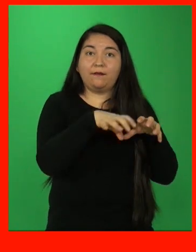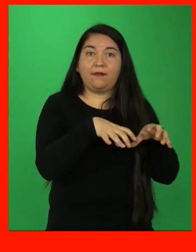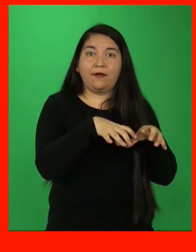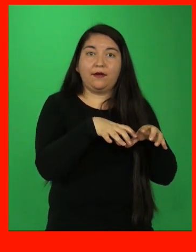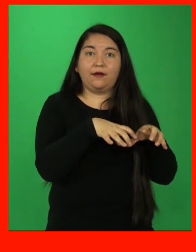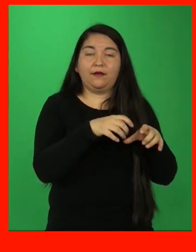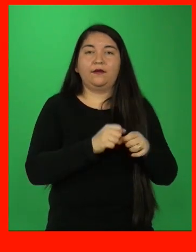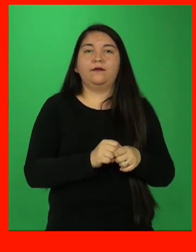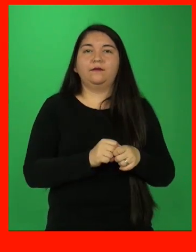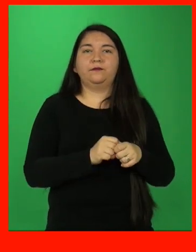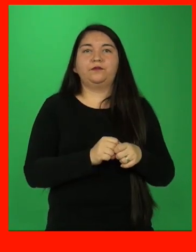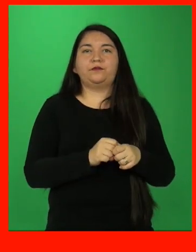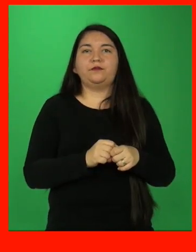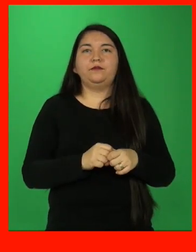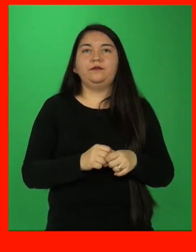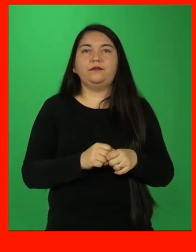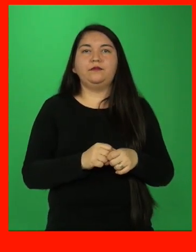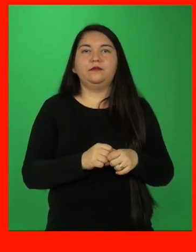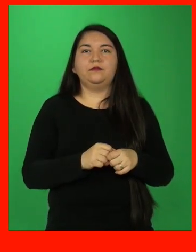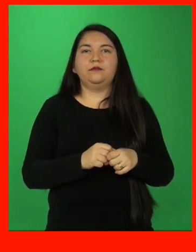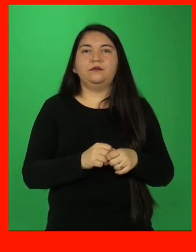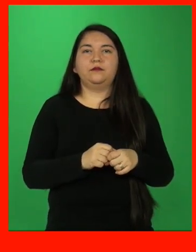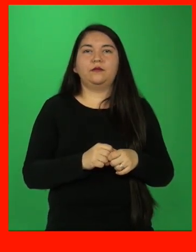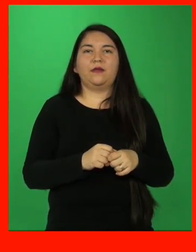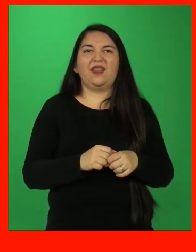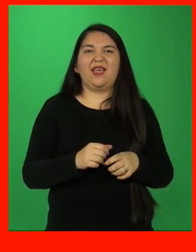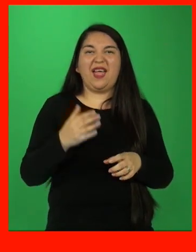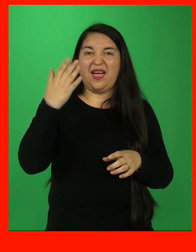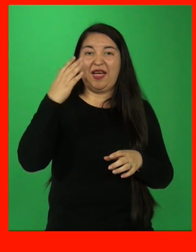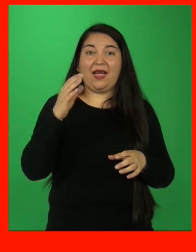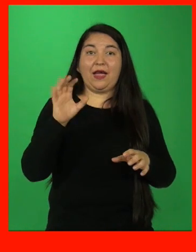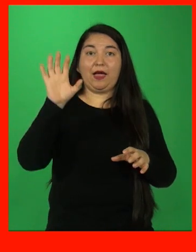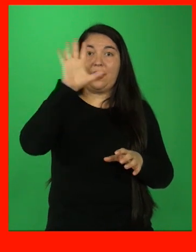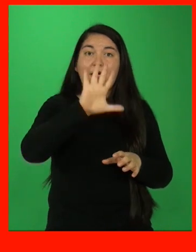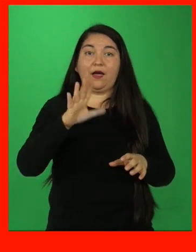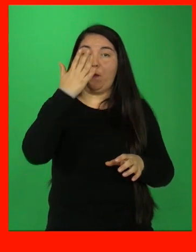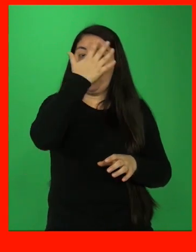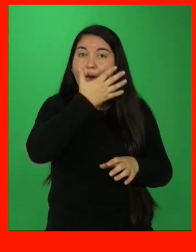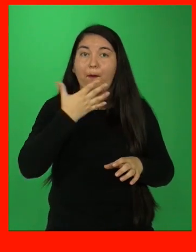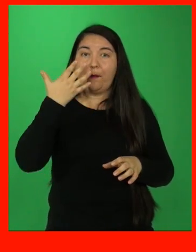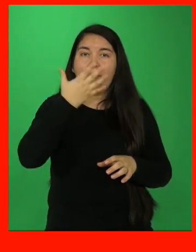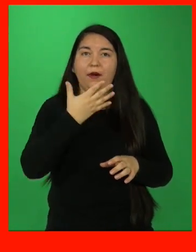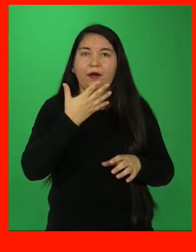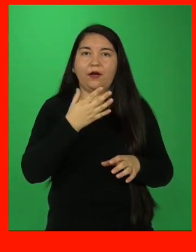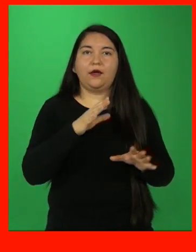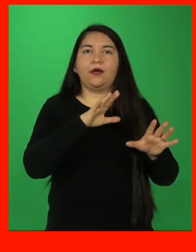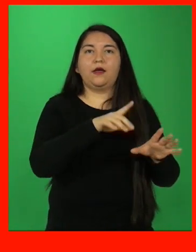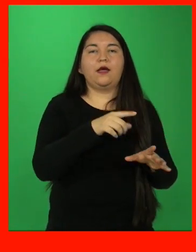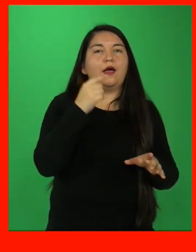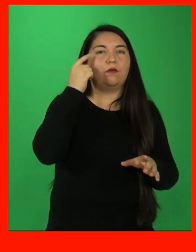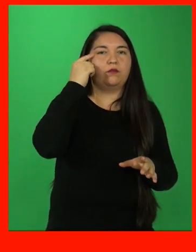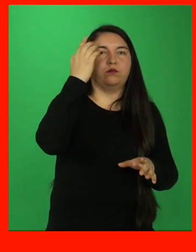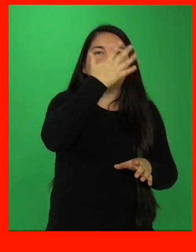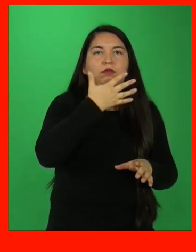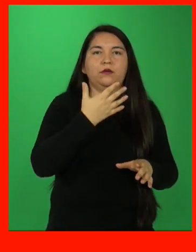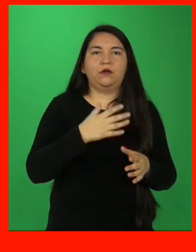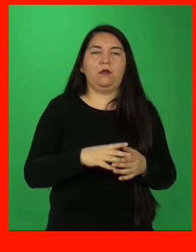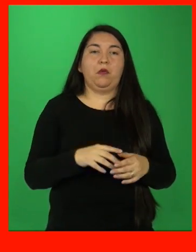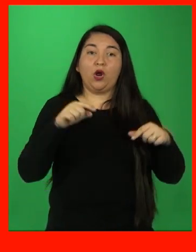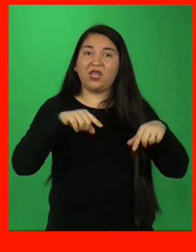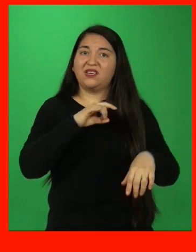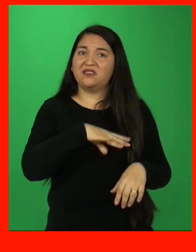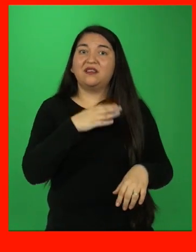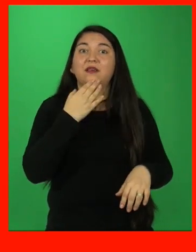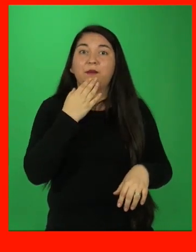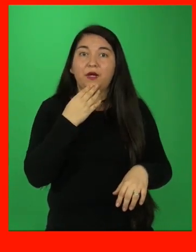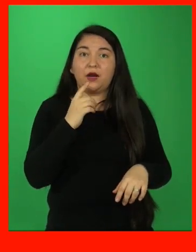camellos hacia África y Asia, y en Chile tenemos la llama, la